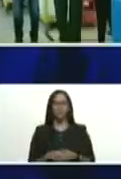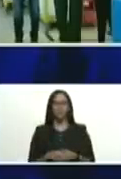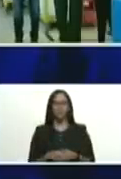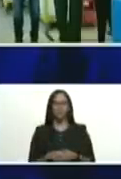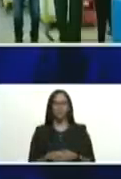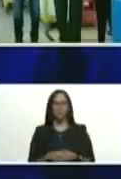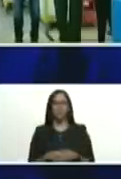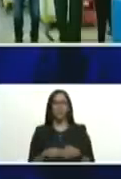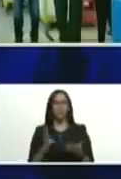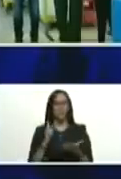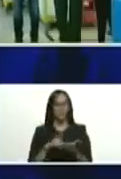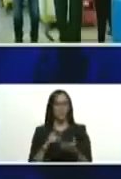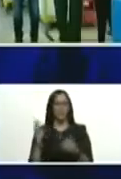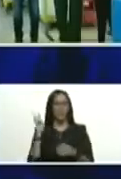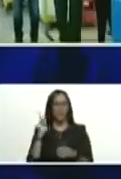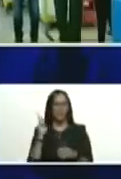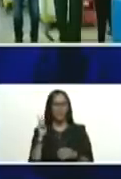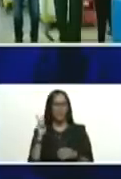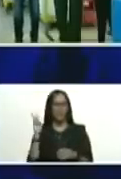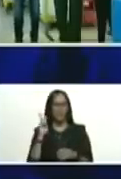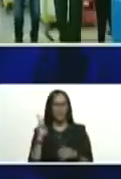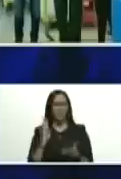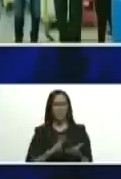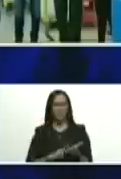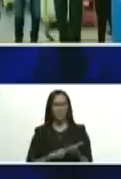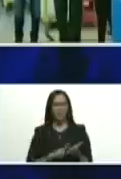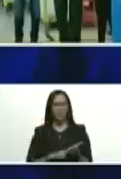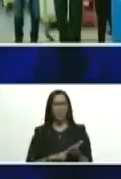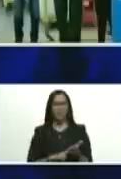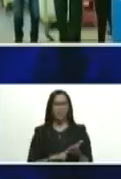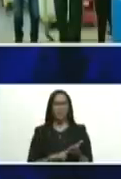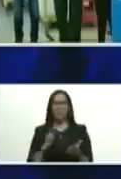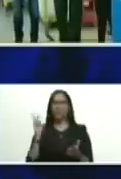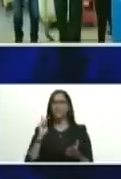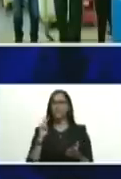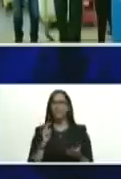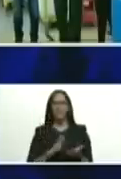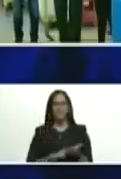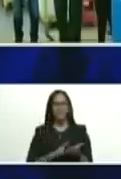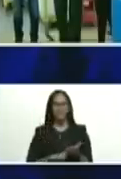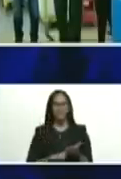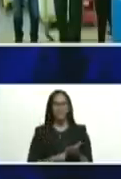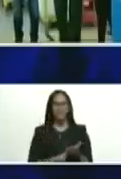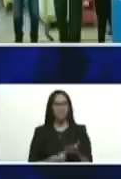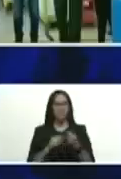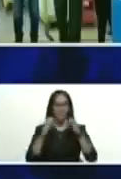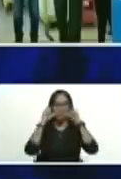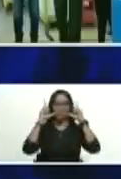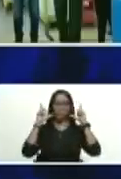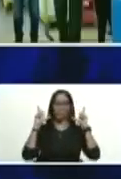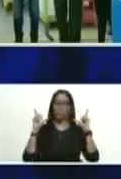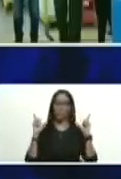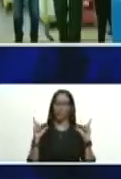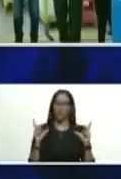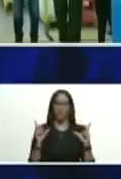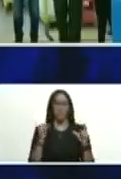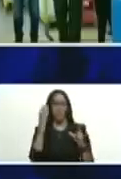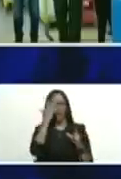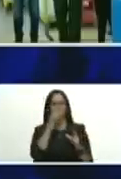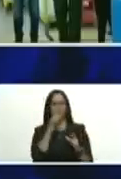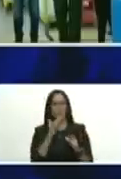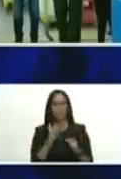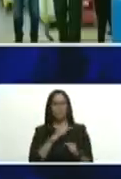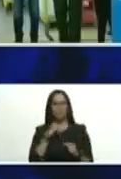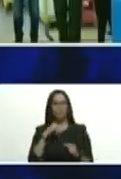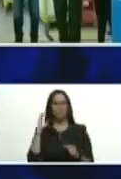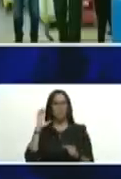Y cuando ven a Venezuela, la Venezuela de verdad, la Venezuela real, se quedan impresionados por la belleza de